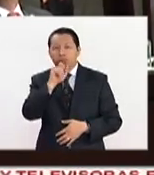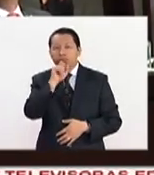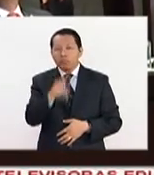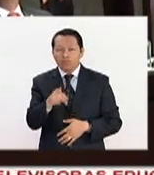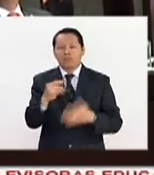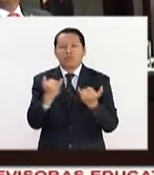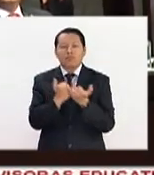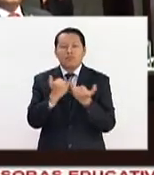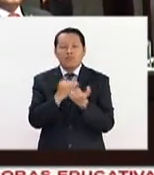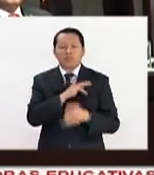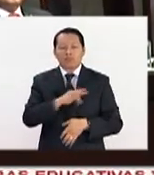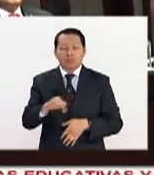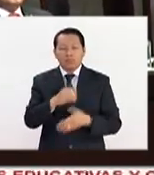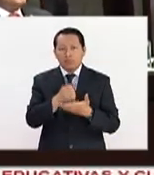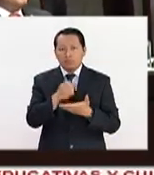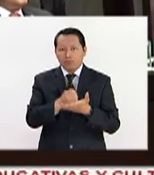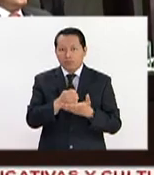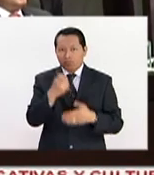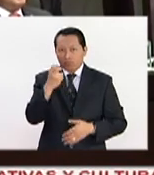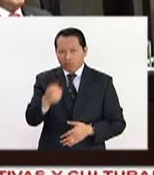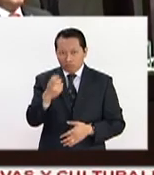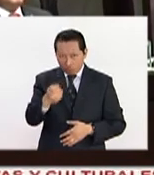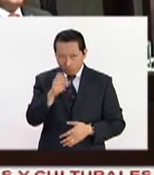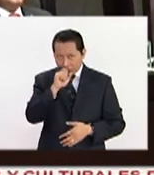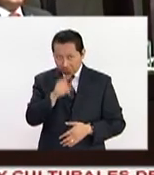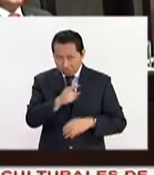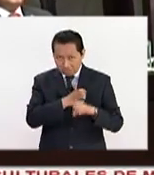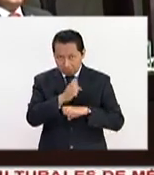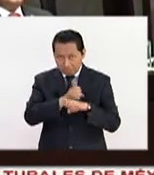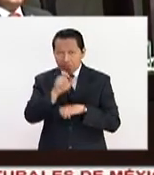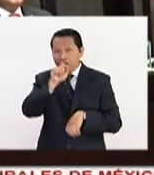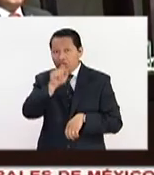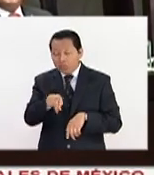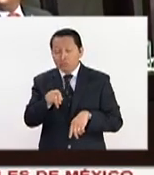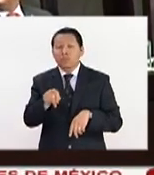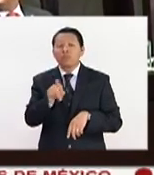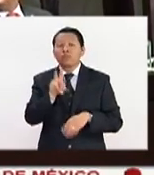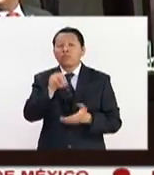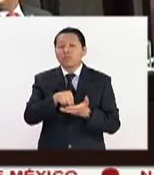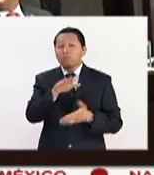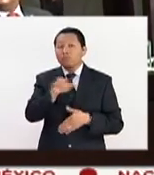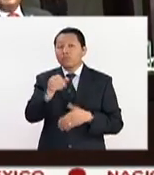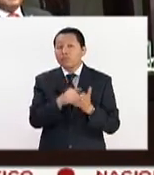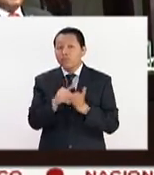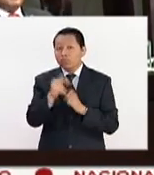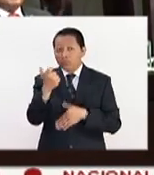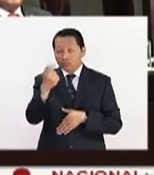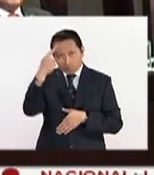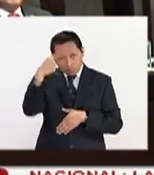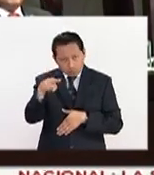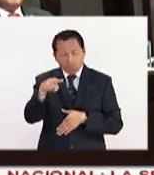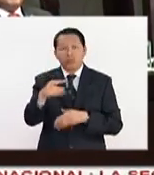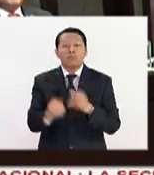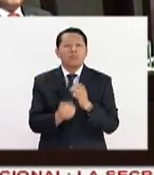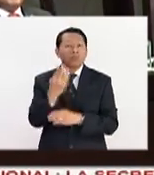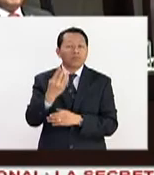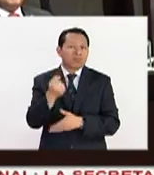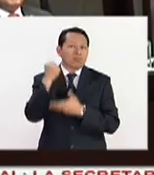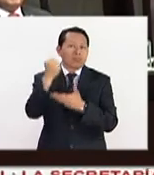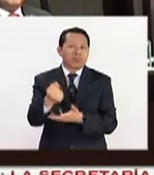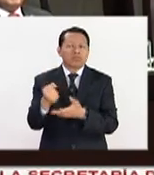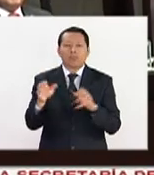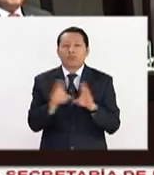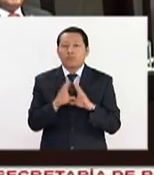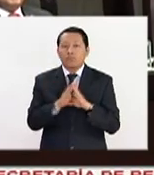para reactivar la economía en estos estados. Asimismo, se proponen 2.500 millones de pesos para crear un nuevo fondo,